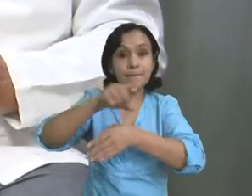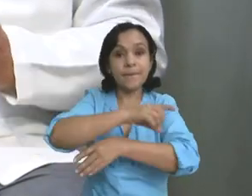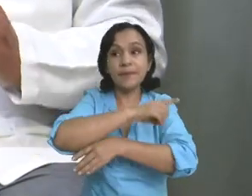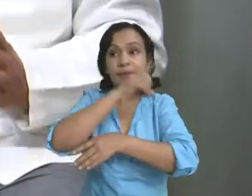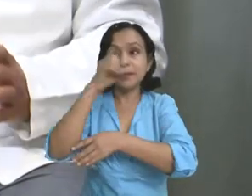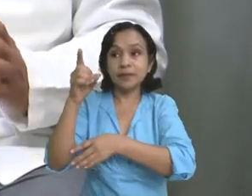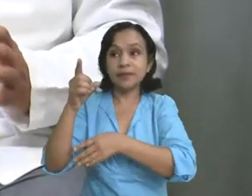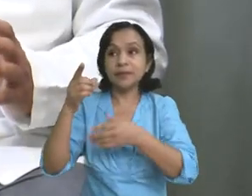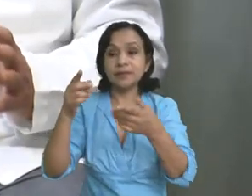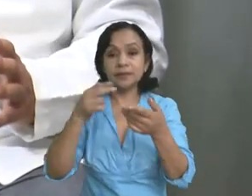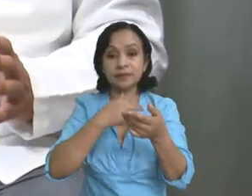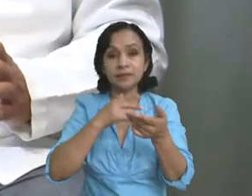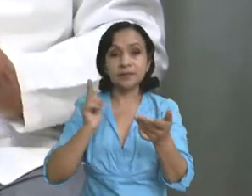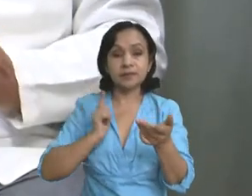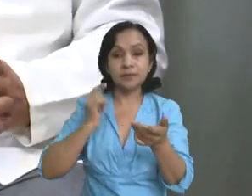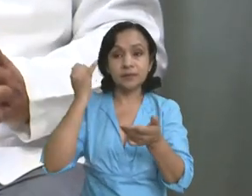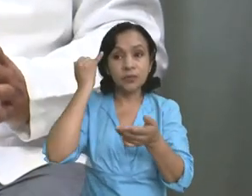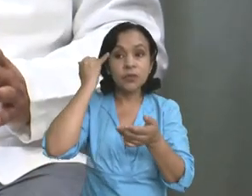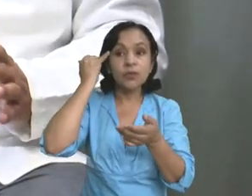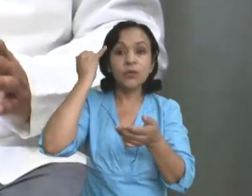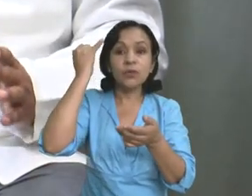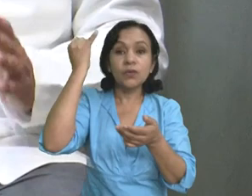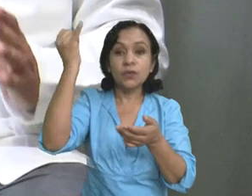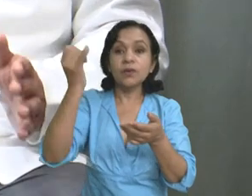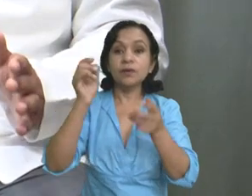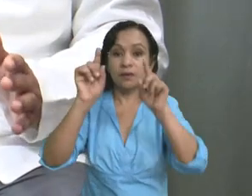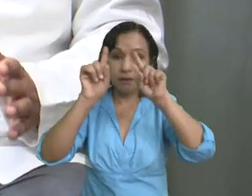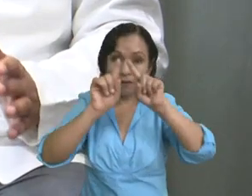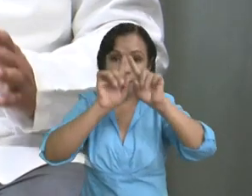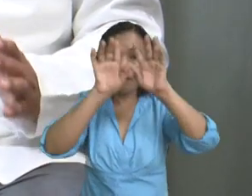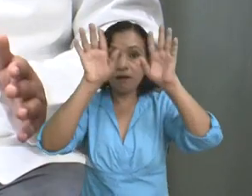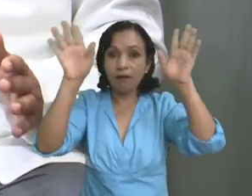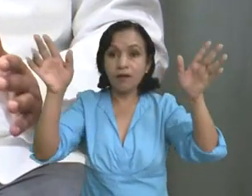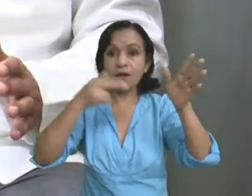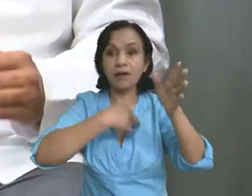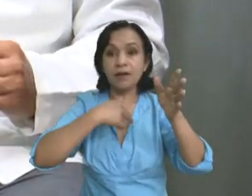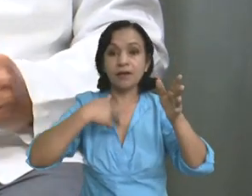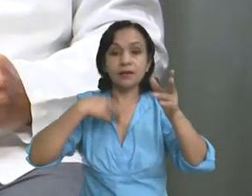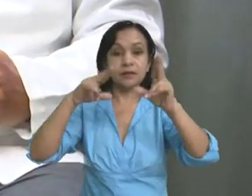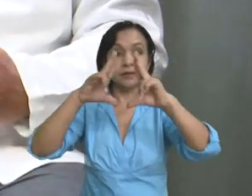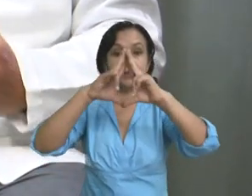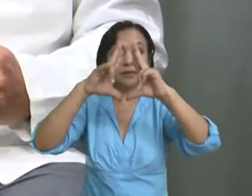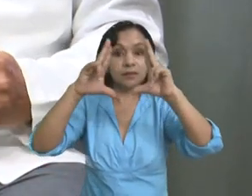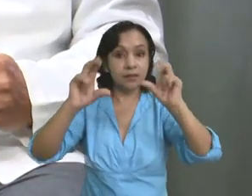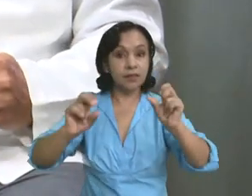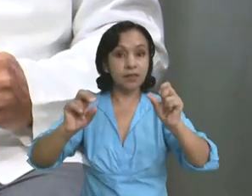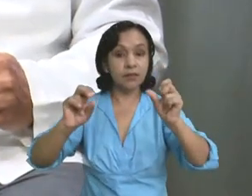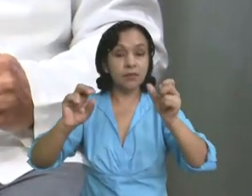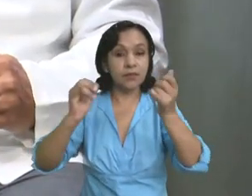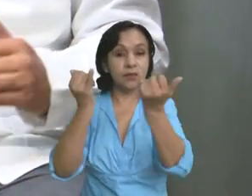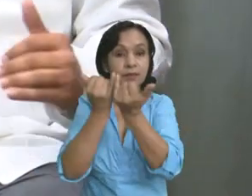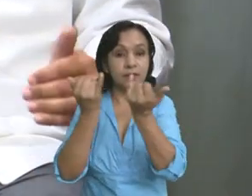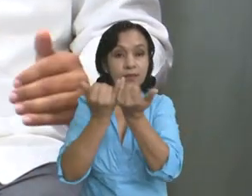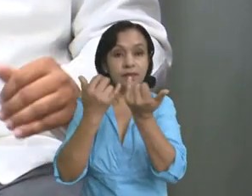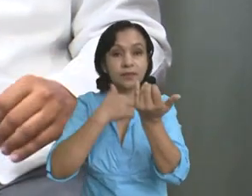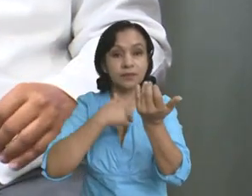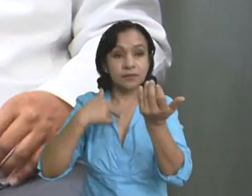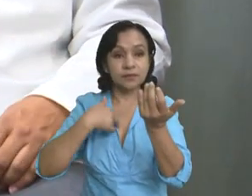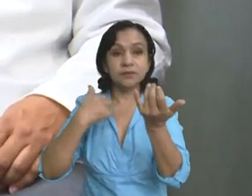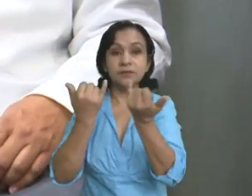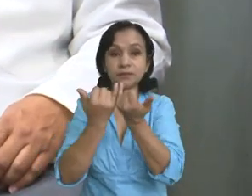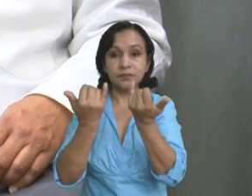decía, tener una idea bastante clara de cómo enfrentarlo aquí en Nicaragua, y esa idea la estamos compartiendo en cada